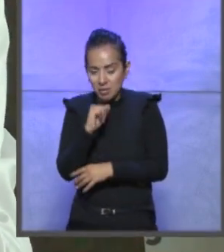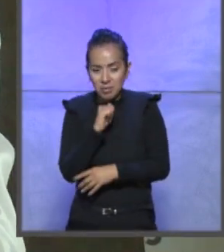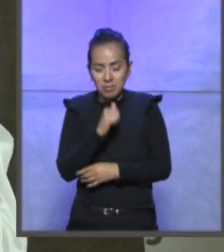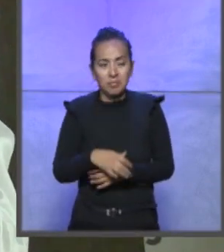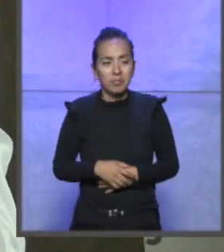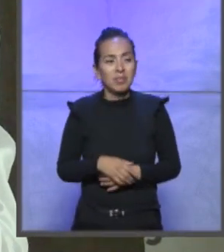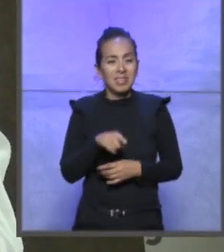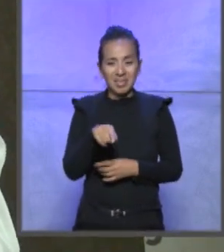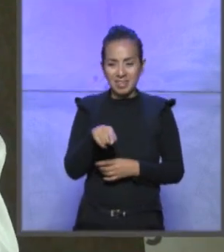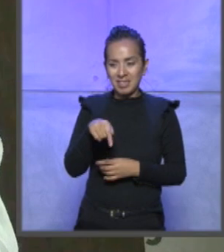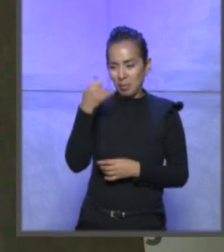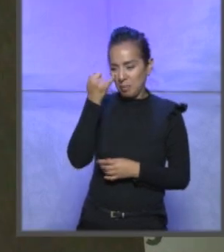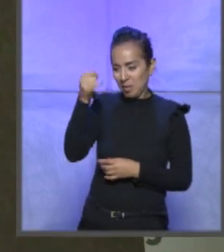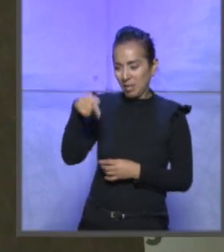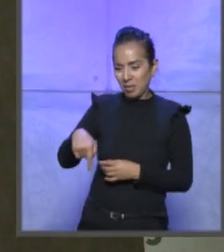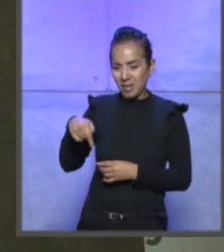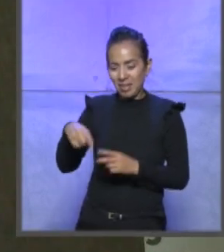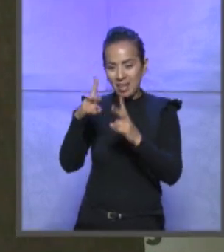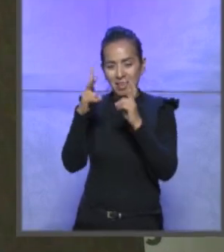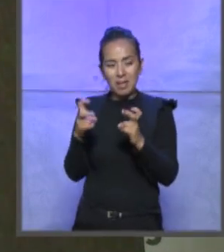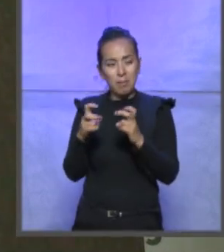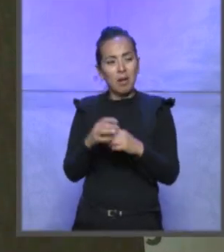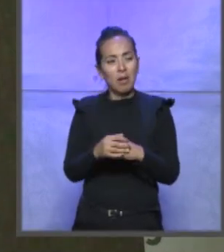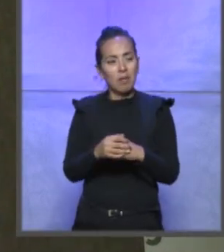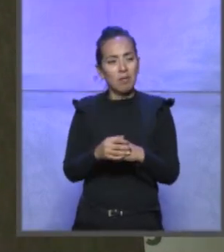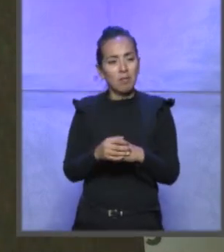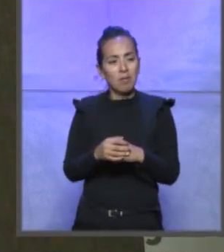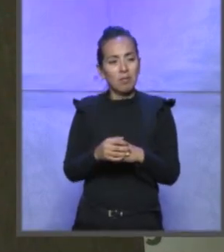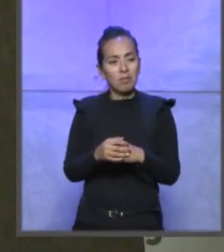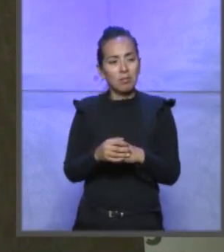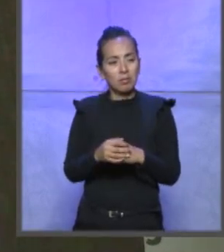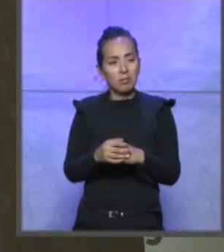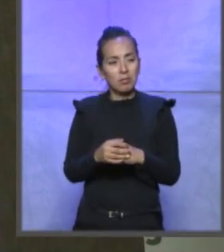es el lema que tienen aquí en la UCAT, que es